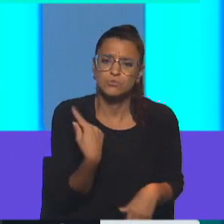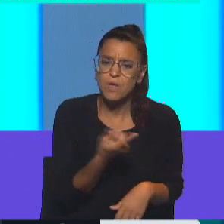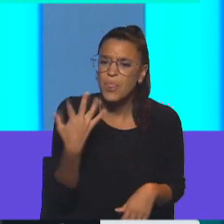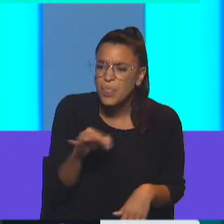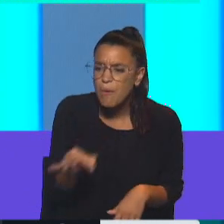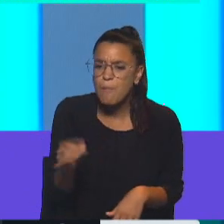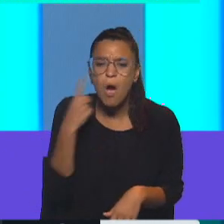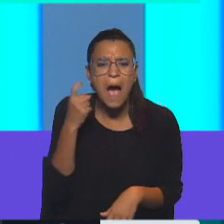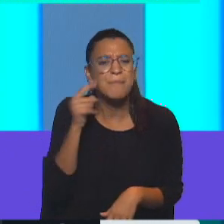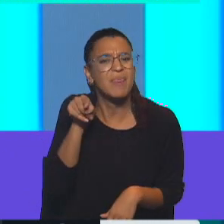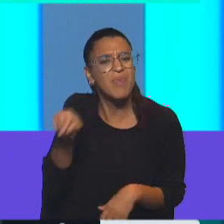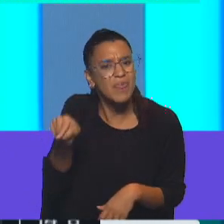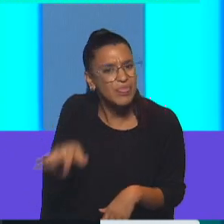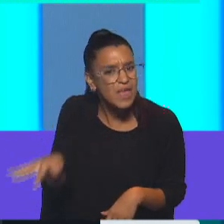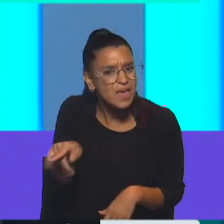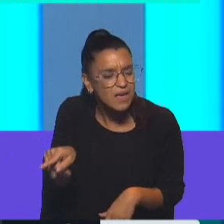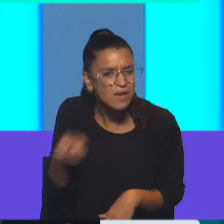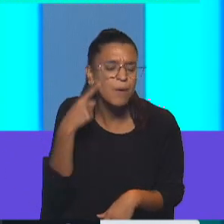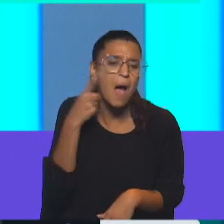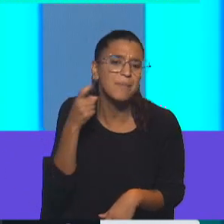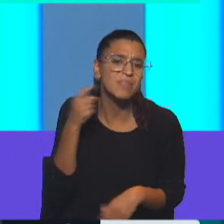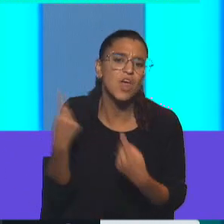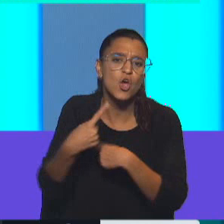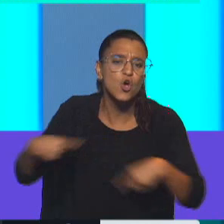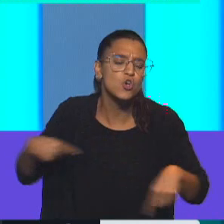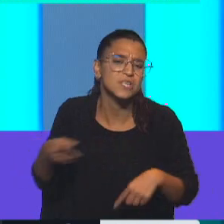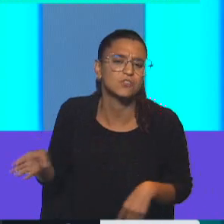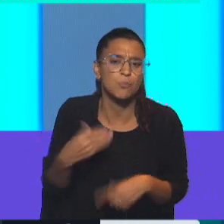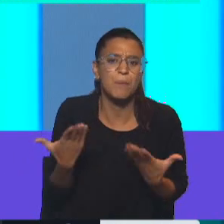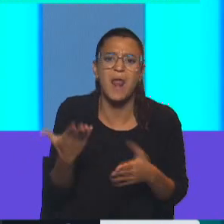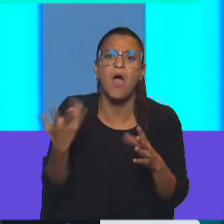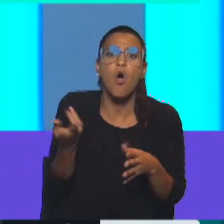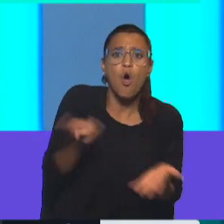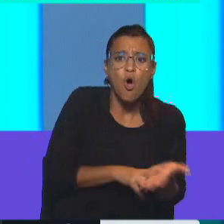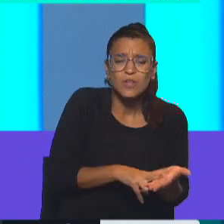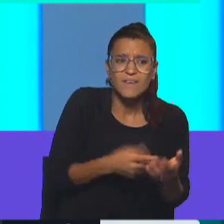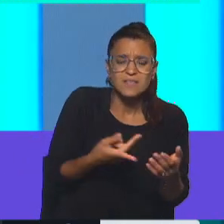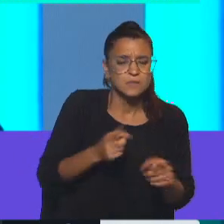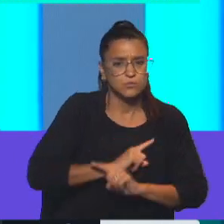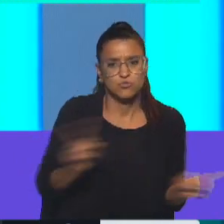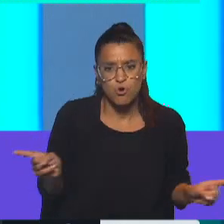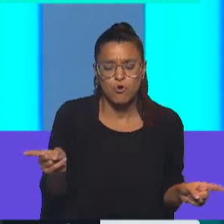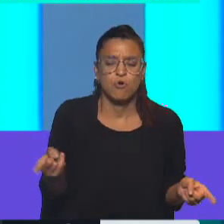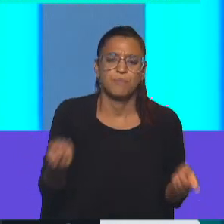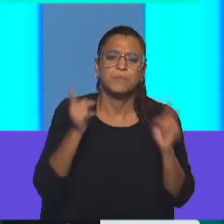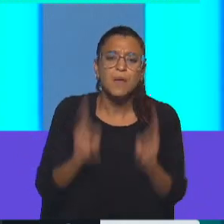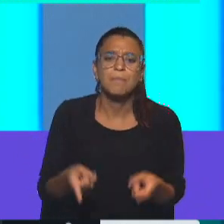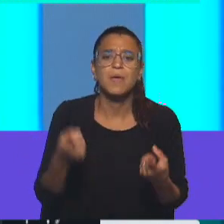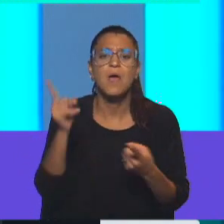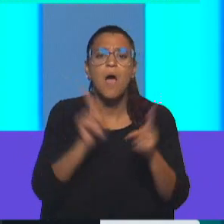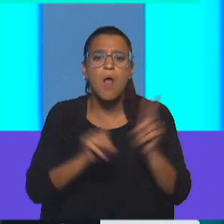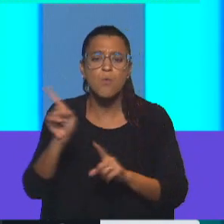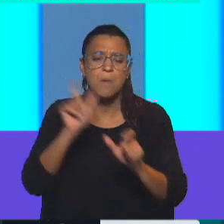para aprender. Y aprender es aprender de todos, de las conductas de todos, para evitarlas de los perpetradores, para evitar de aquellos que